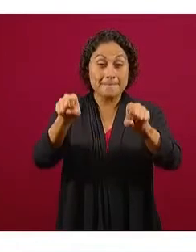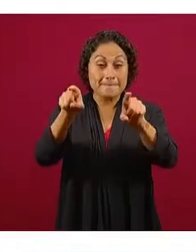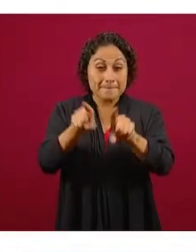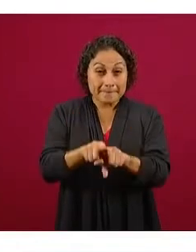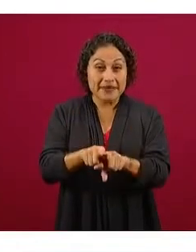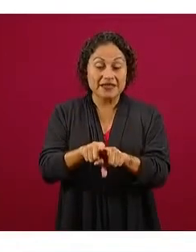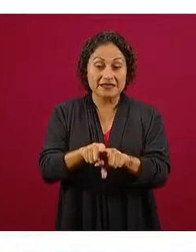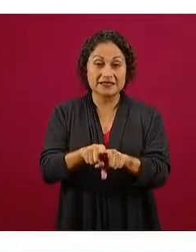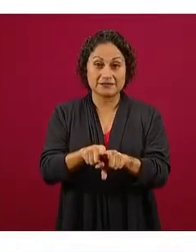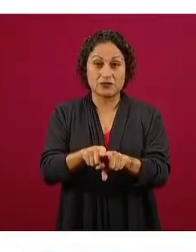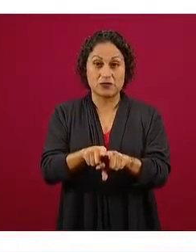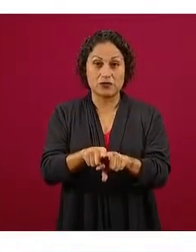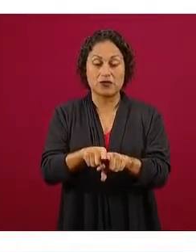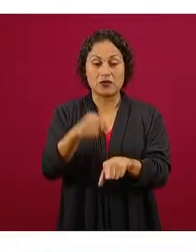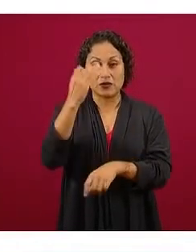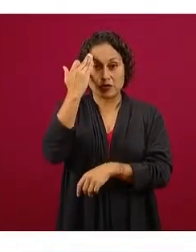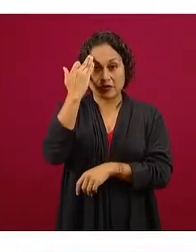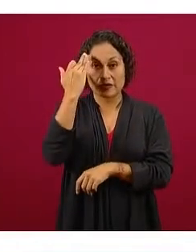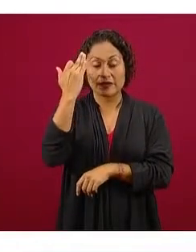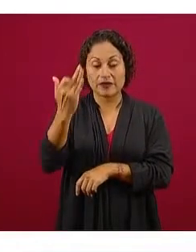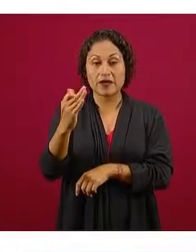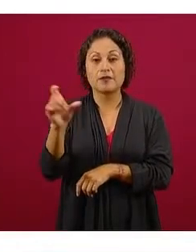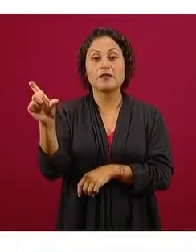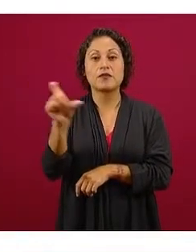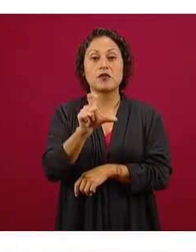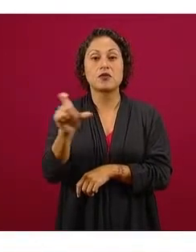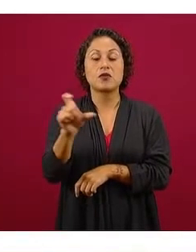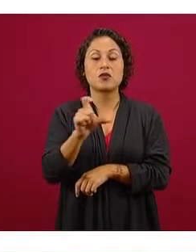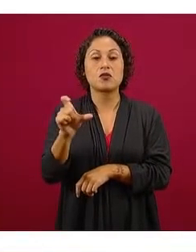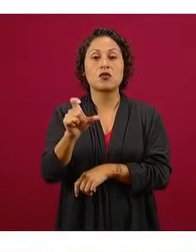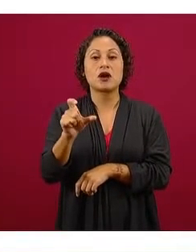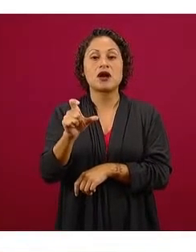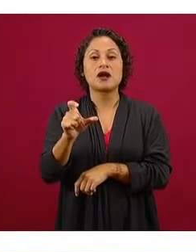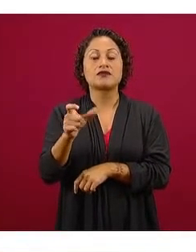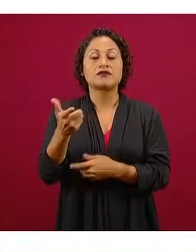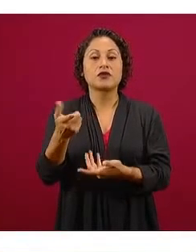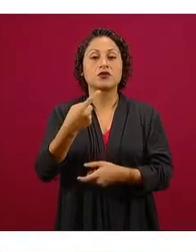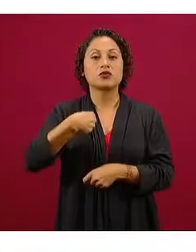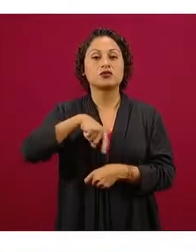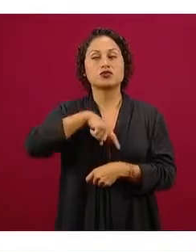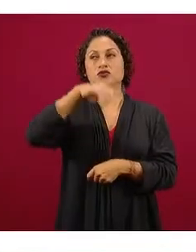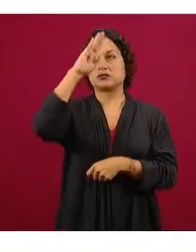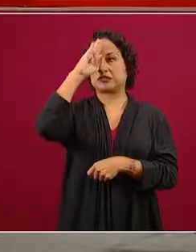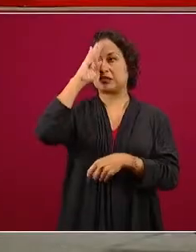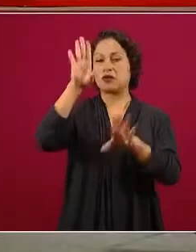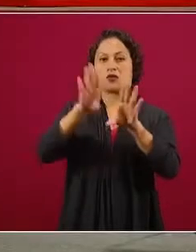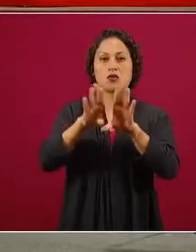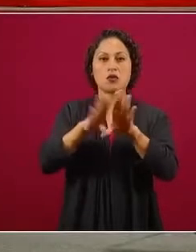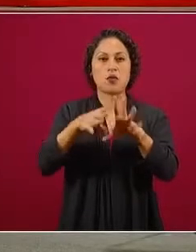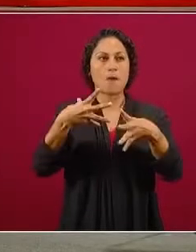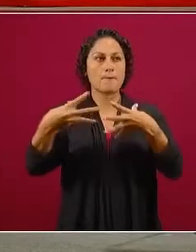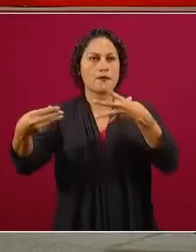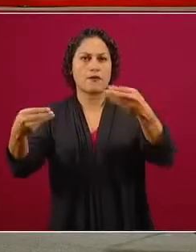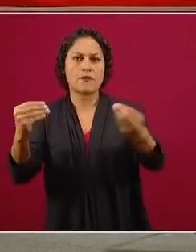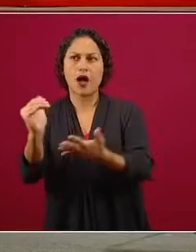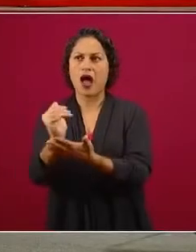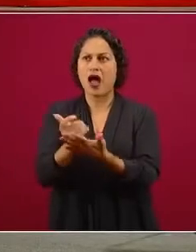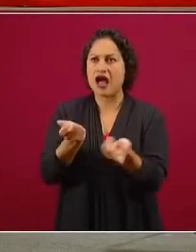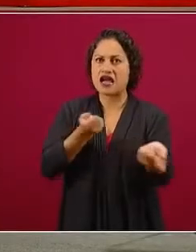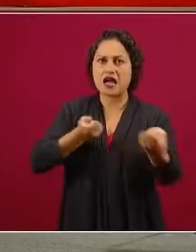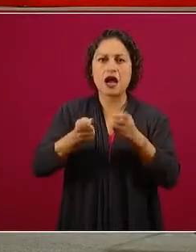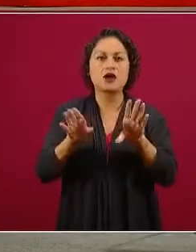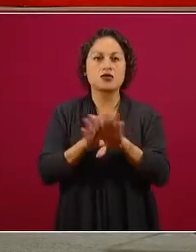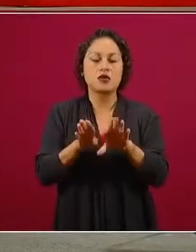cómo enfrentar la infodemia, la pandemia de coronavirus. Corre paralelo,